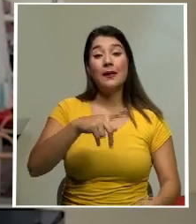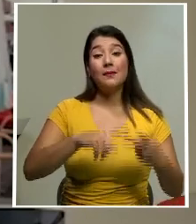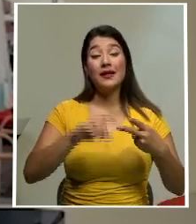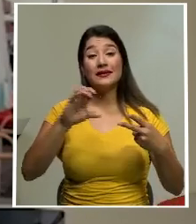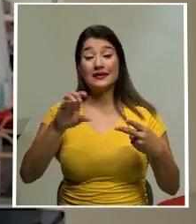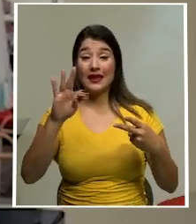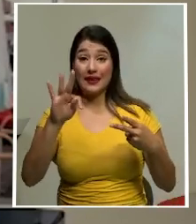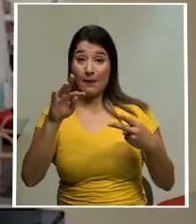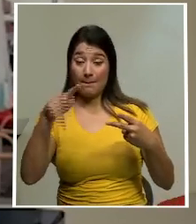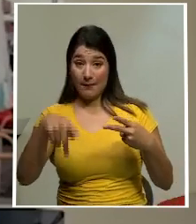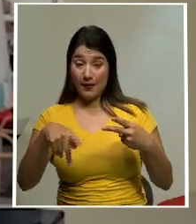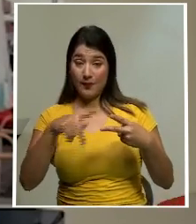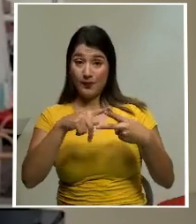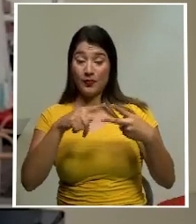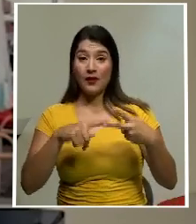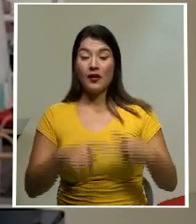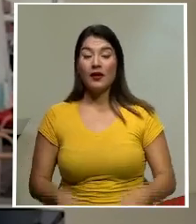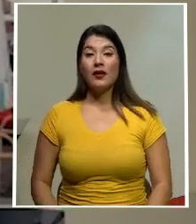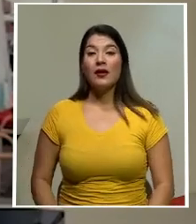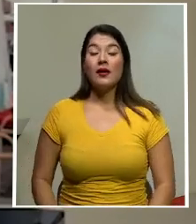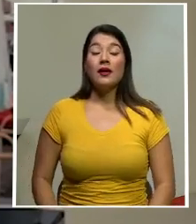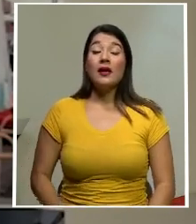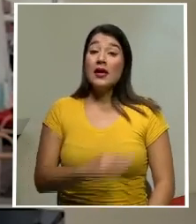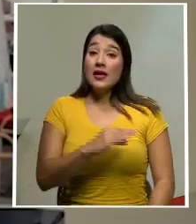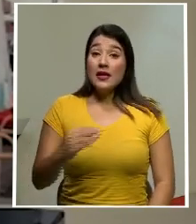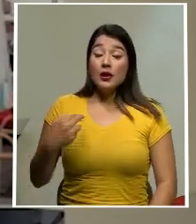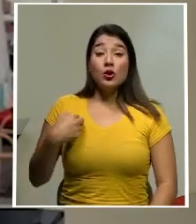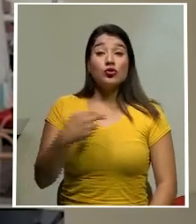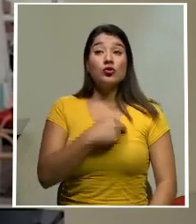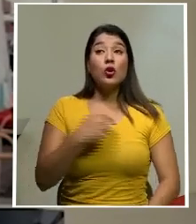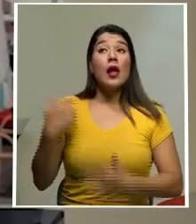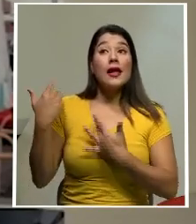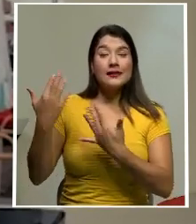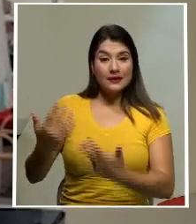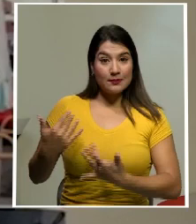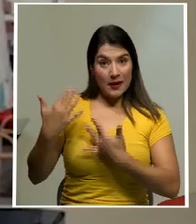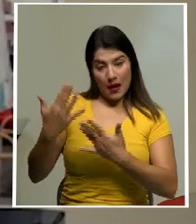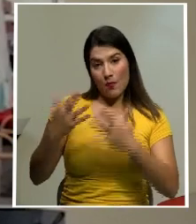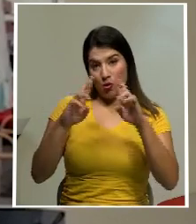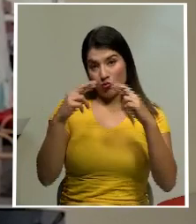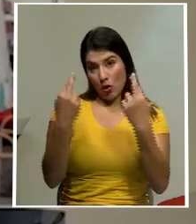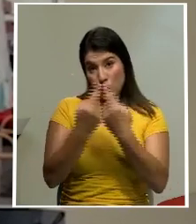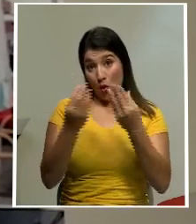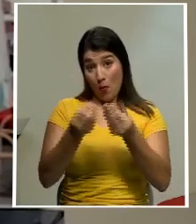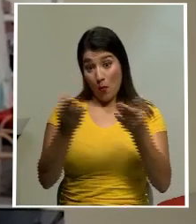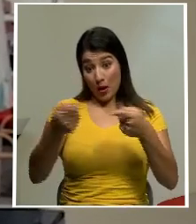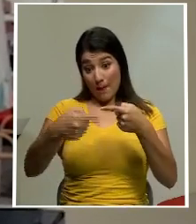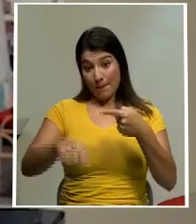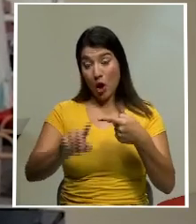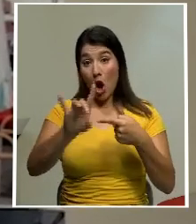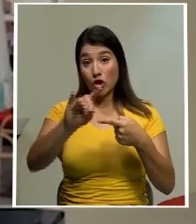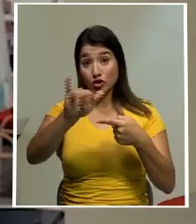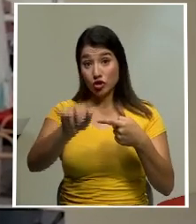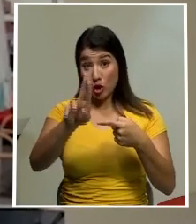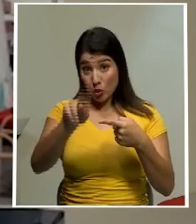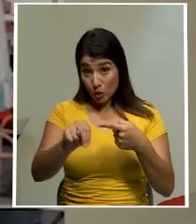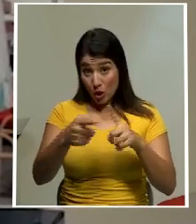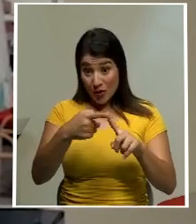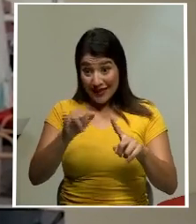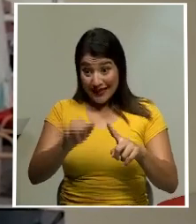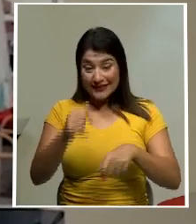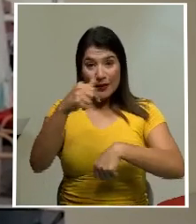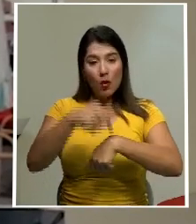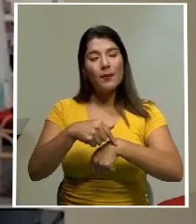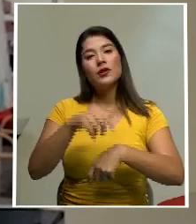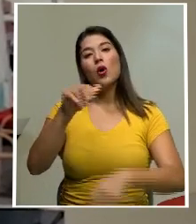rubro de administrativos. Y esperamos la audiencia pública, que es el 8 de junio, y a partir de ese momento la